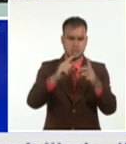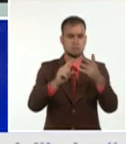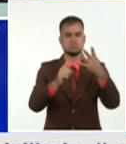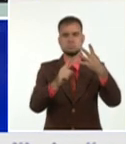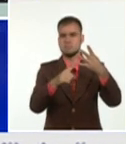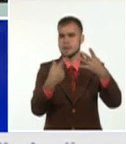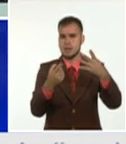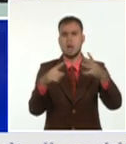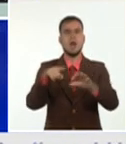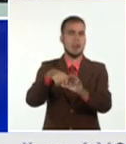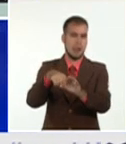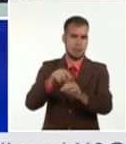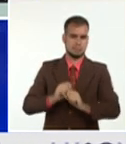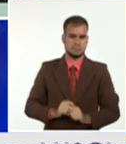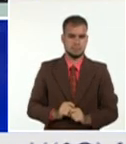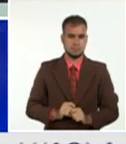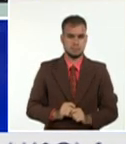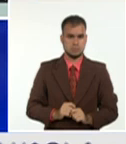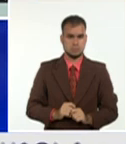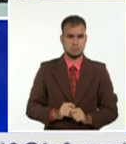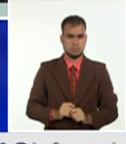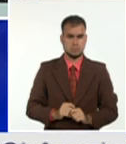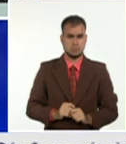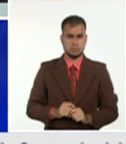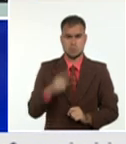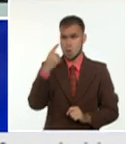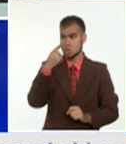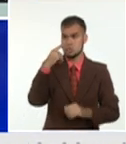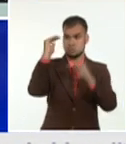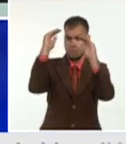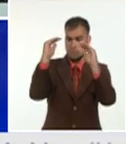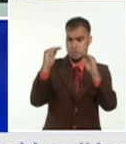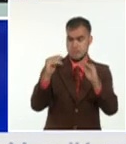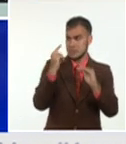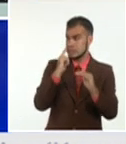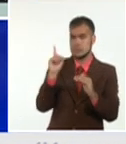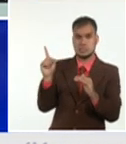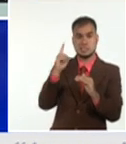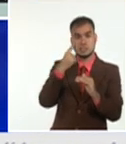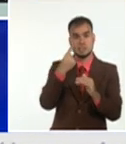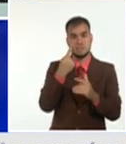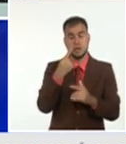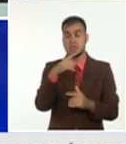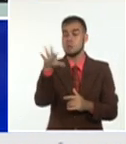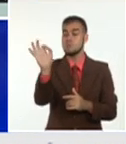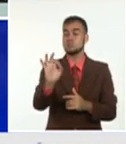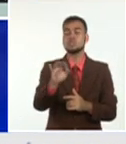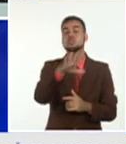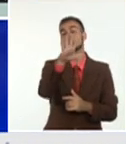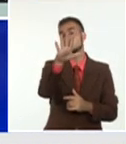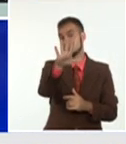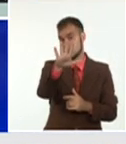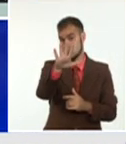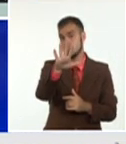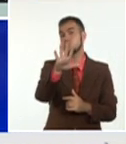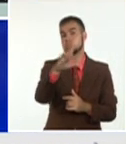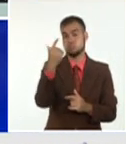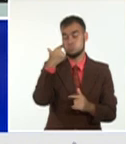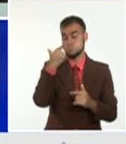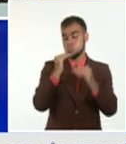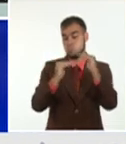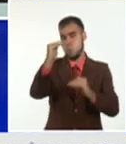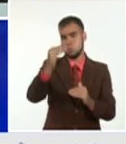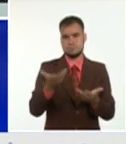de las provincias con porcientos por encima del 5% de positividad. Y ayer